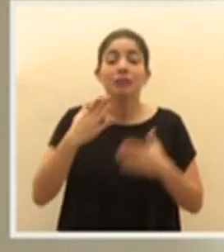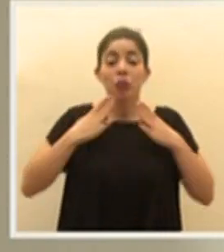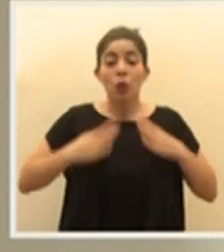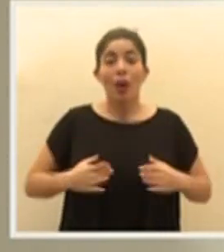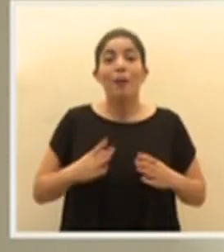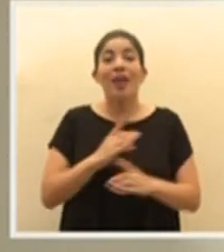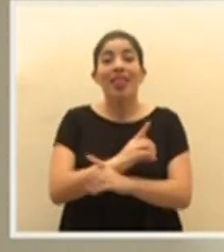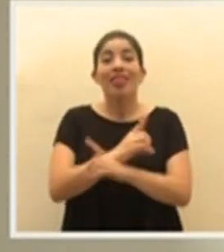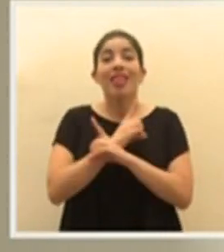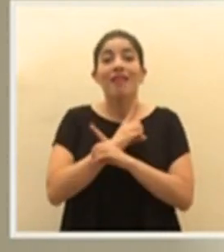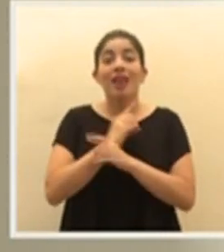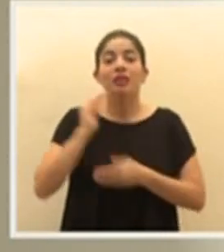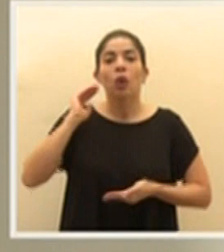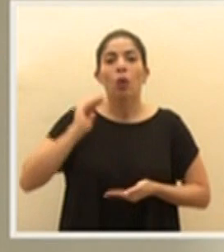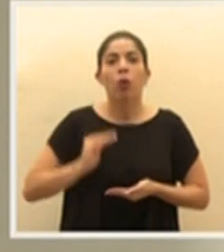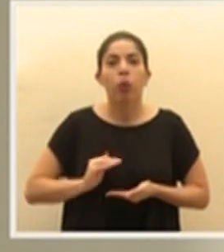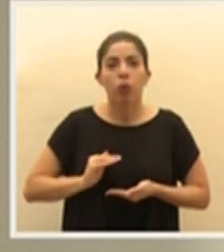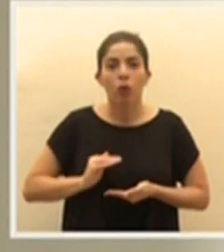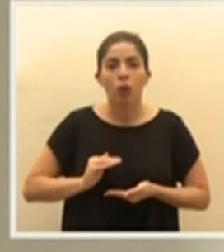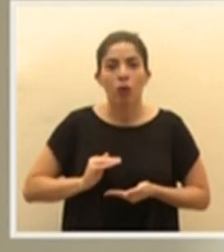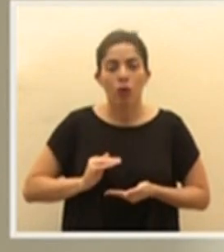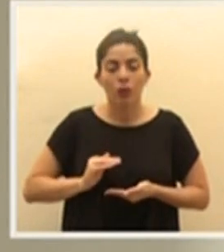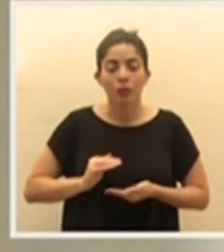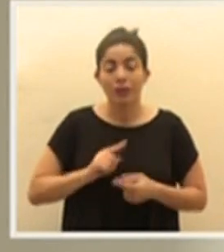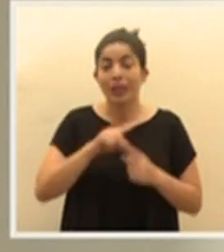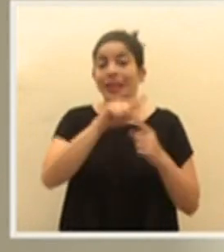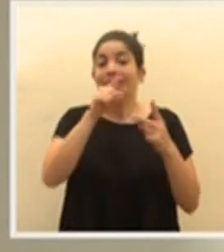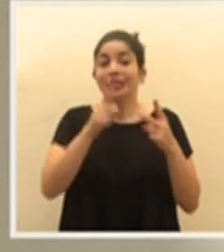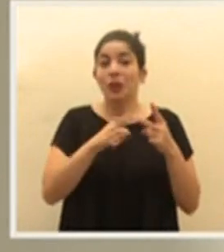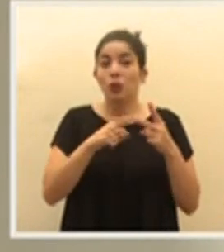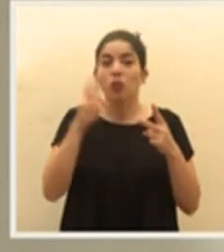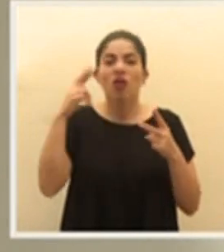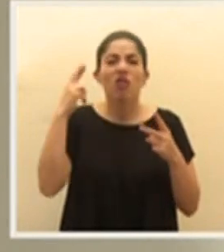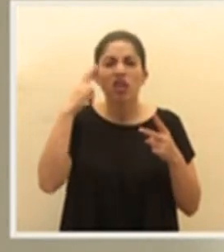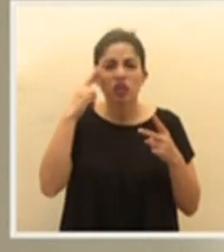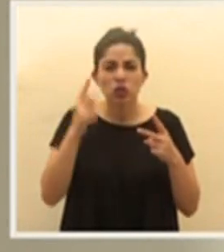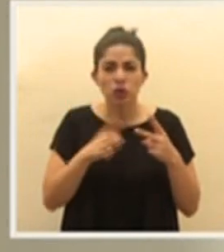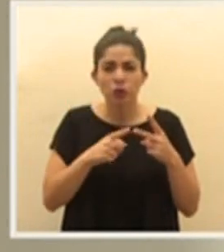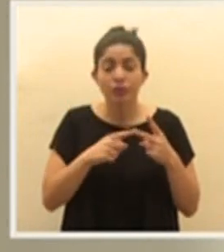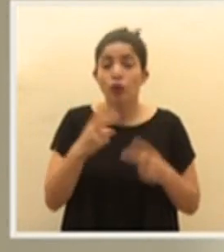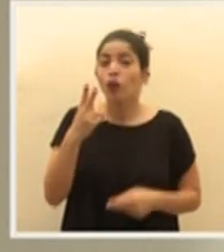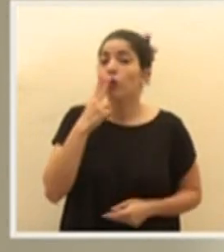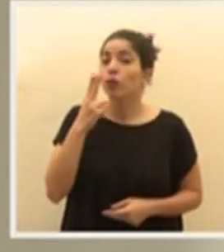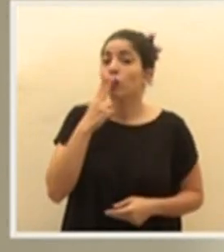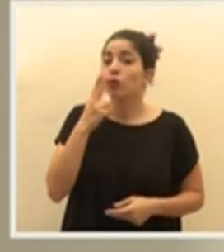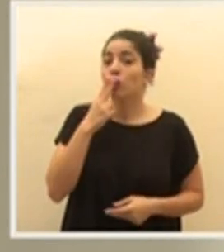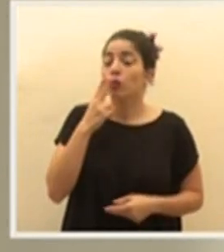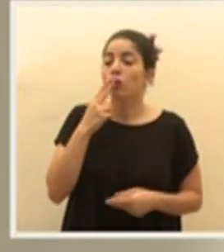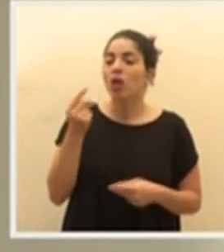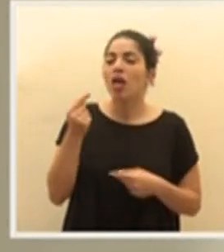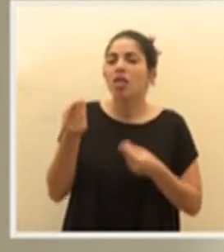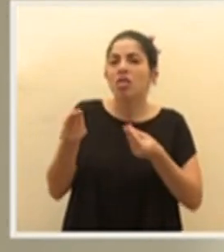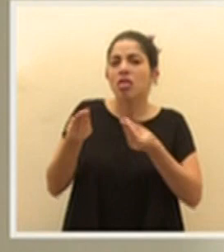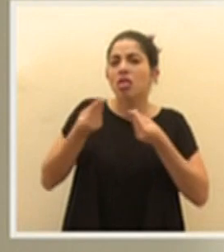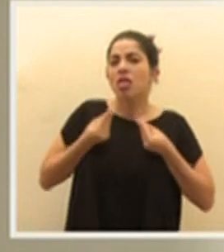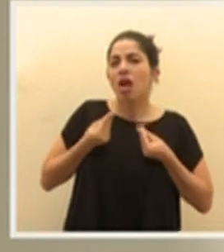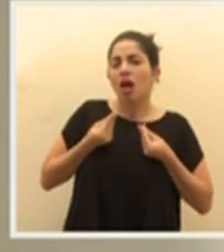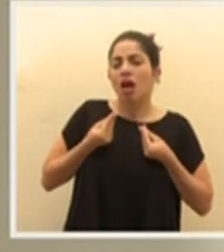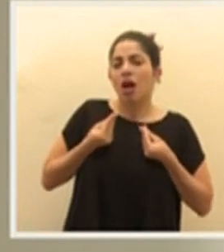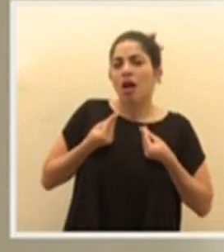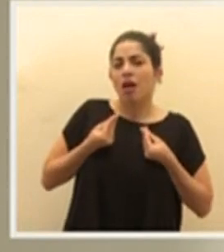defensas están más bajas. Y por otro lado, el fumado genera una serie